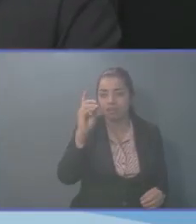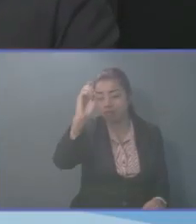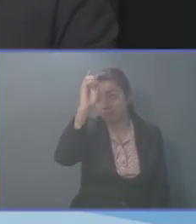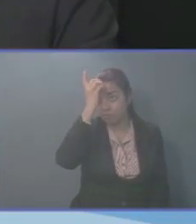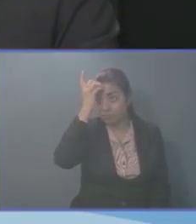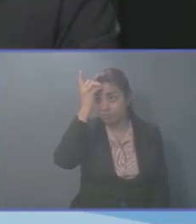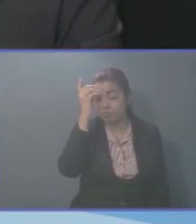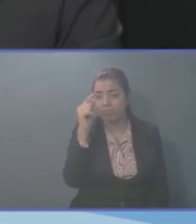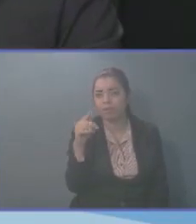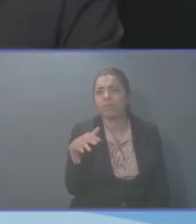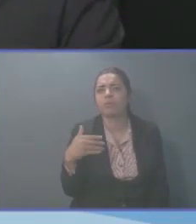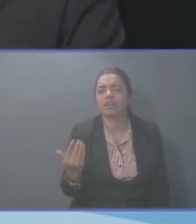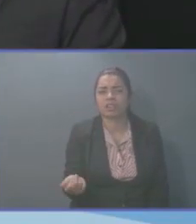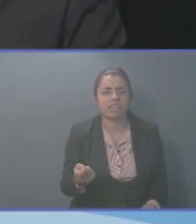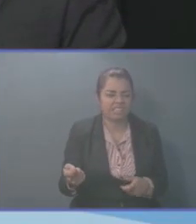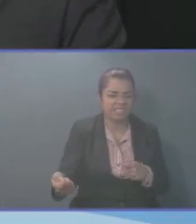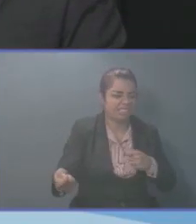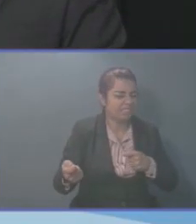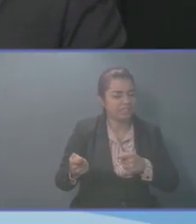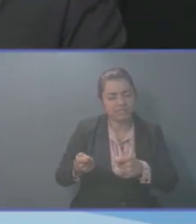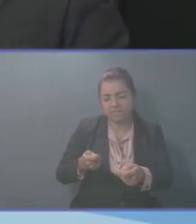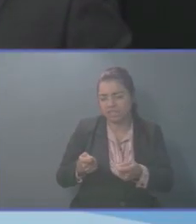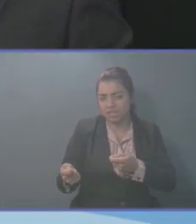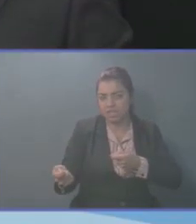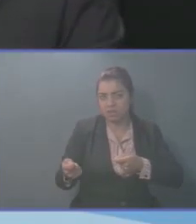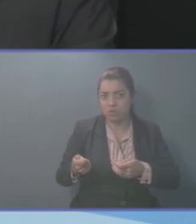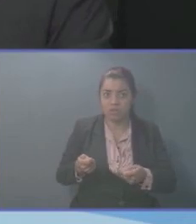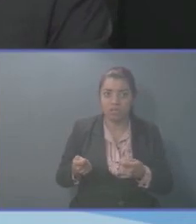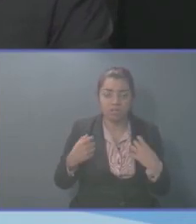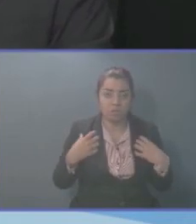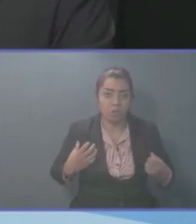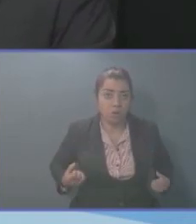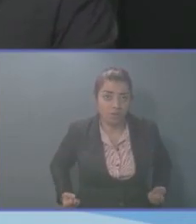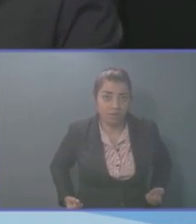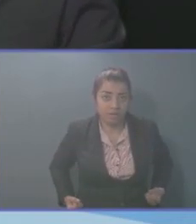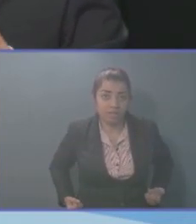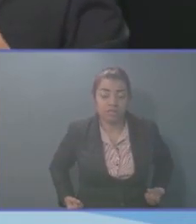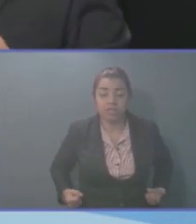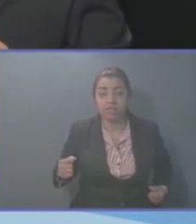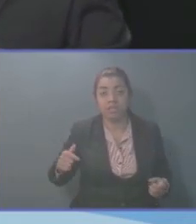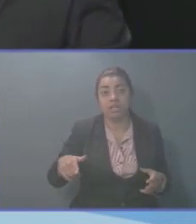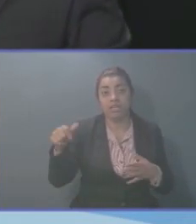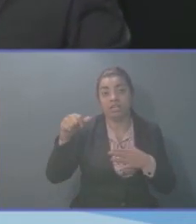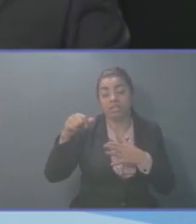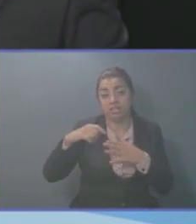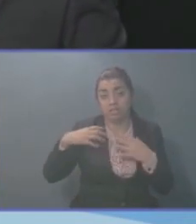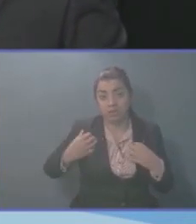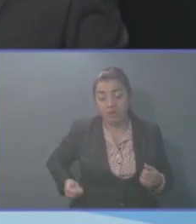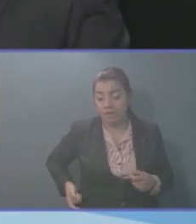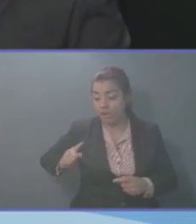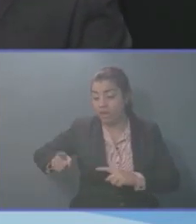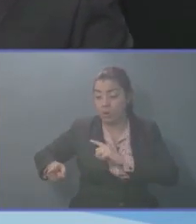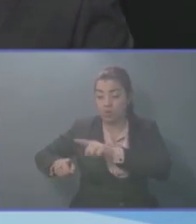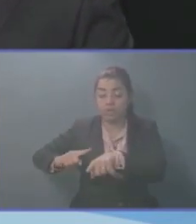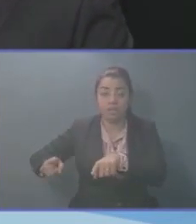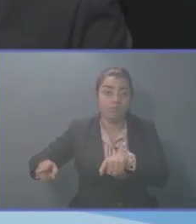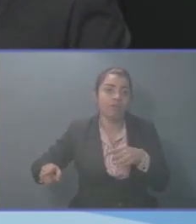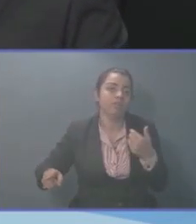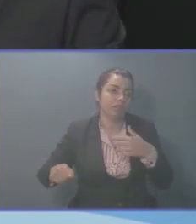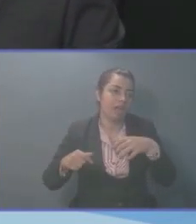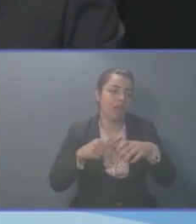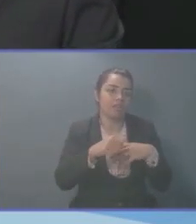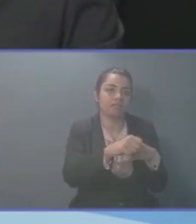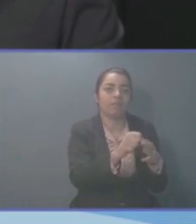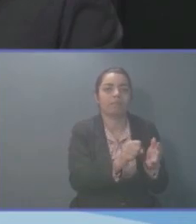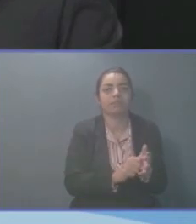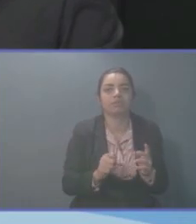Y creo que el estira y encoge entre el Ejecutivo y la Asamblea Legislativa, siempre, desde que llegó a la